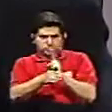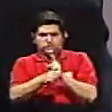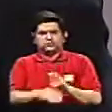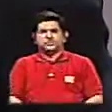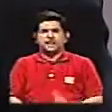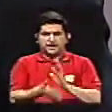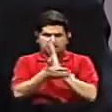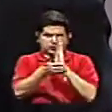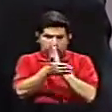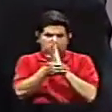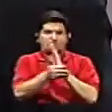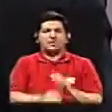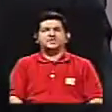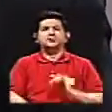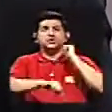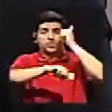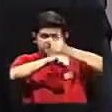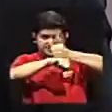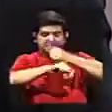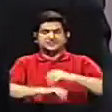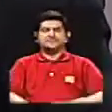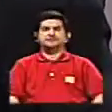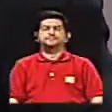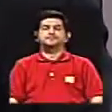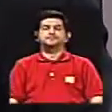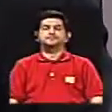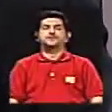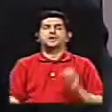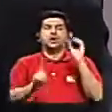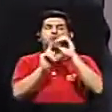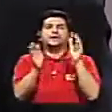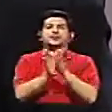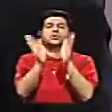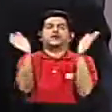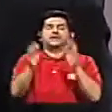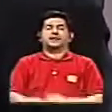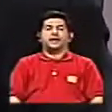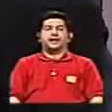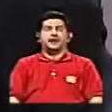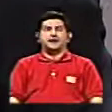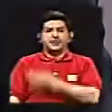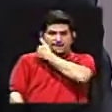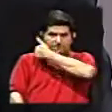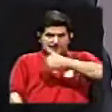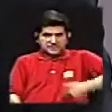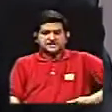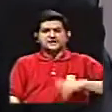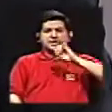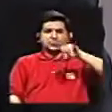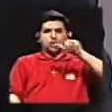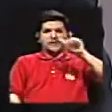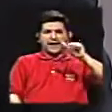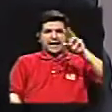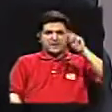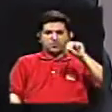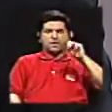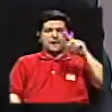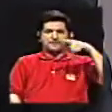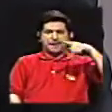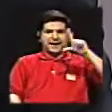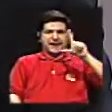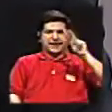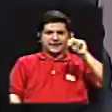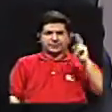de ese documento plantea lo siguiente. Dice: objetivo general, llevar a la presidencia a Johnny Araya Monge y al PLN en